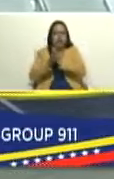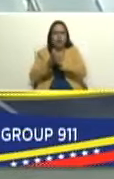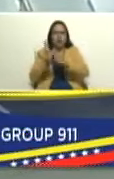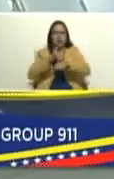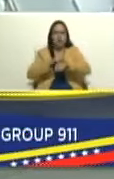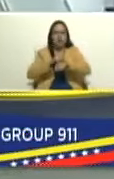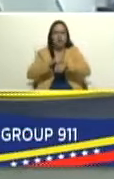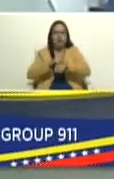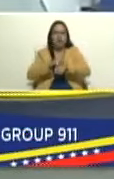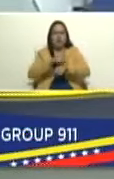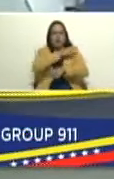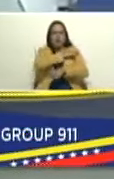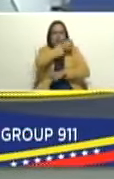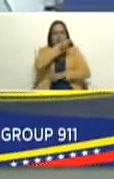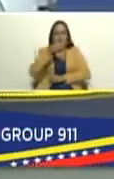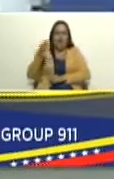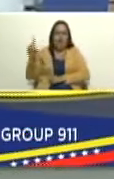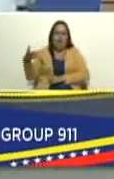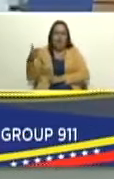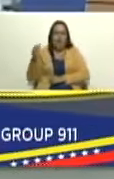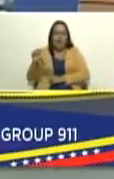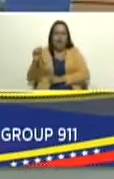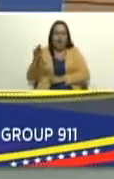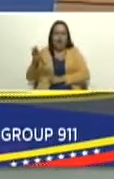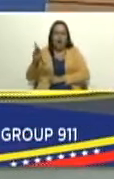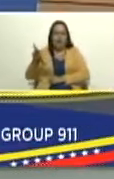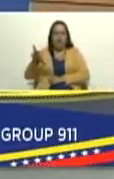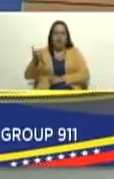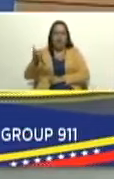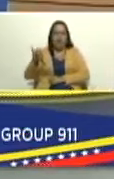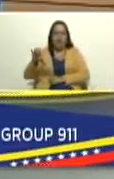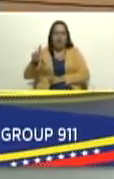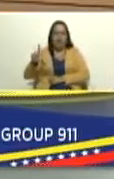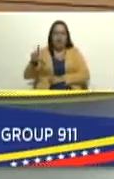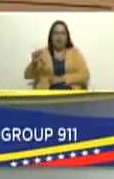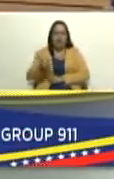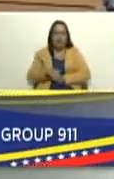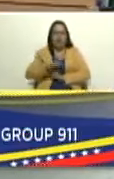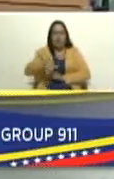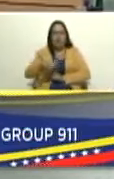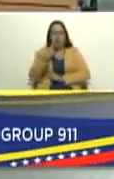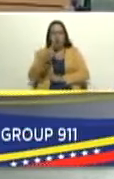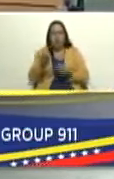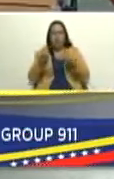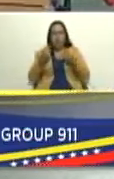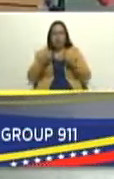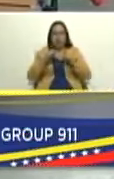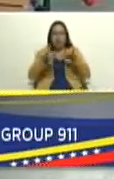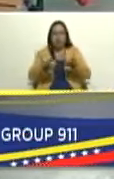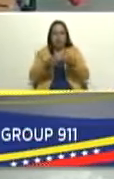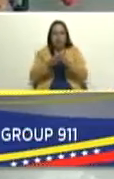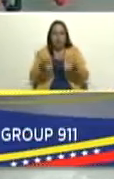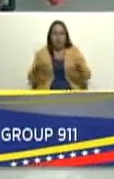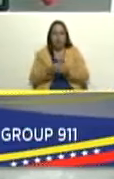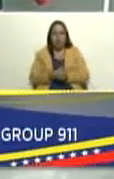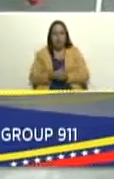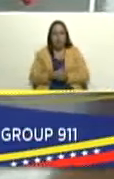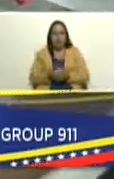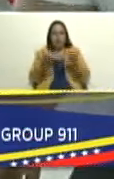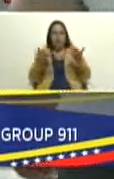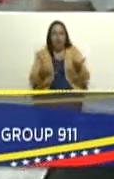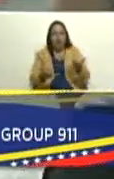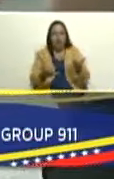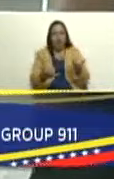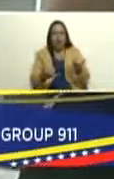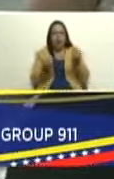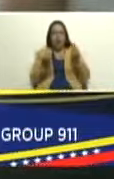Ramírez, que es la directora de este centro, puede decir cómo comenzó todo y ahora lo que tienen esta